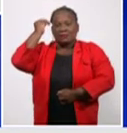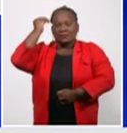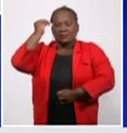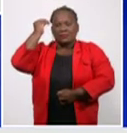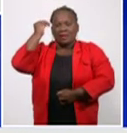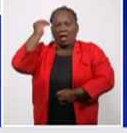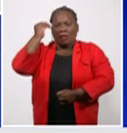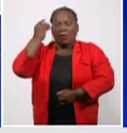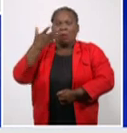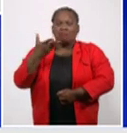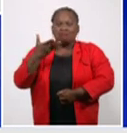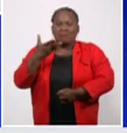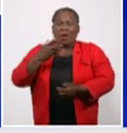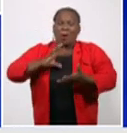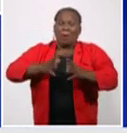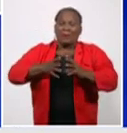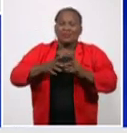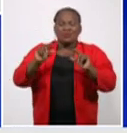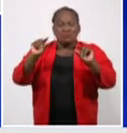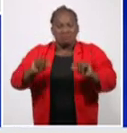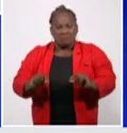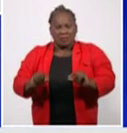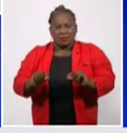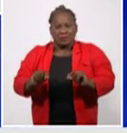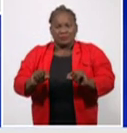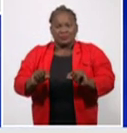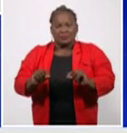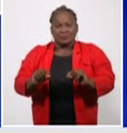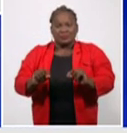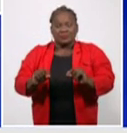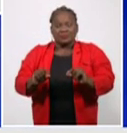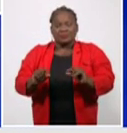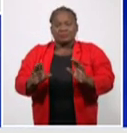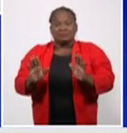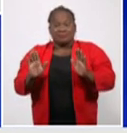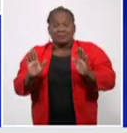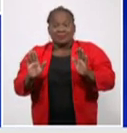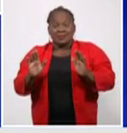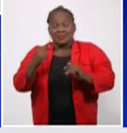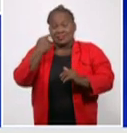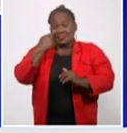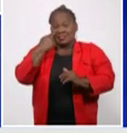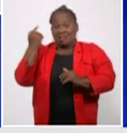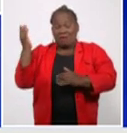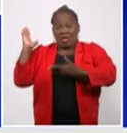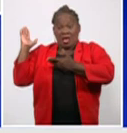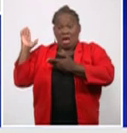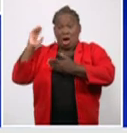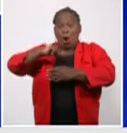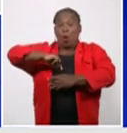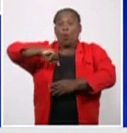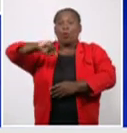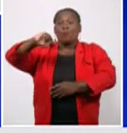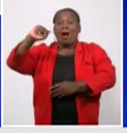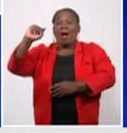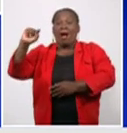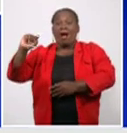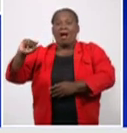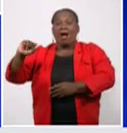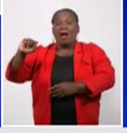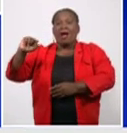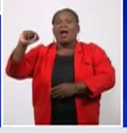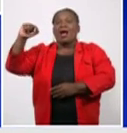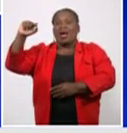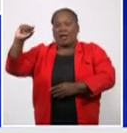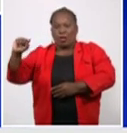menos complejidad desde todos los puntos de vista, pues se aprecia una reducción importante. Y otros,